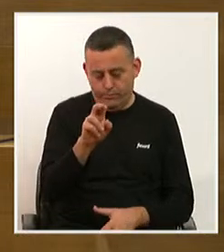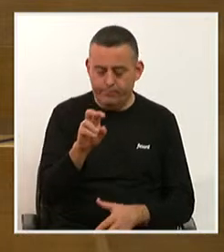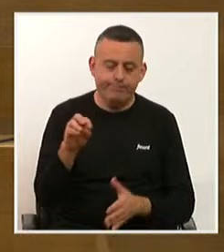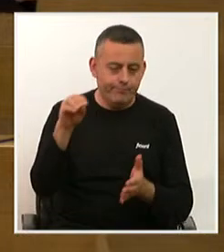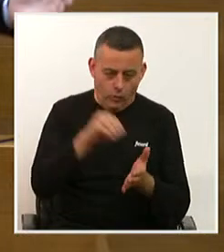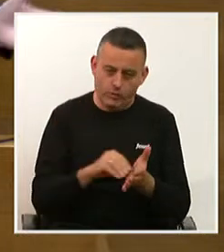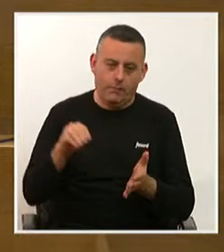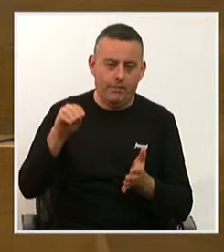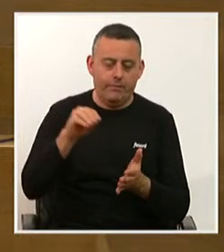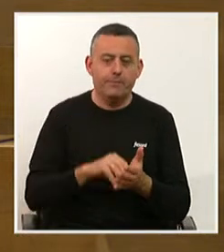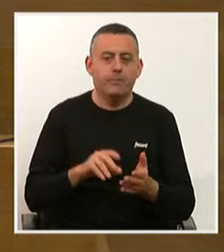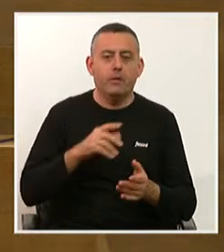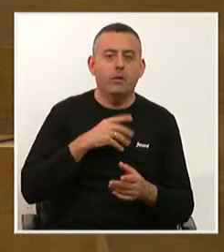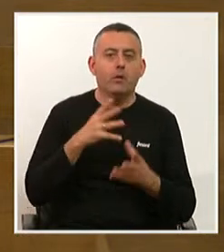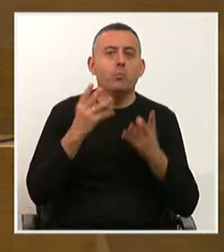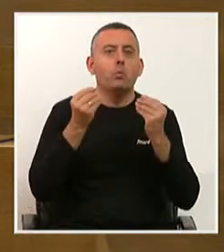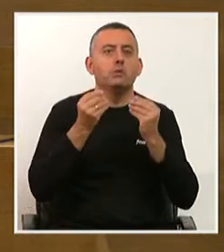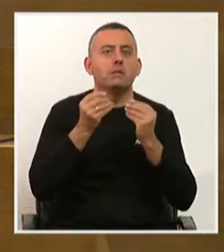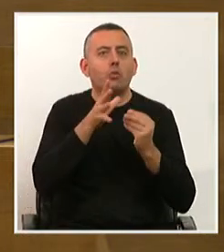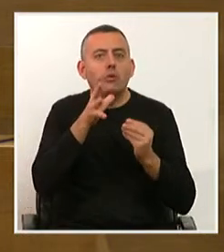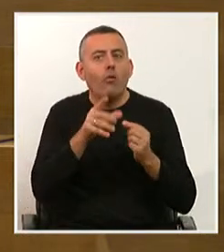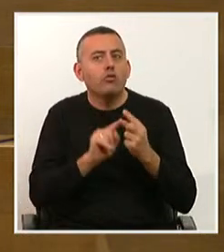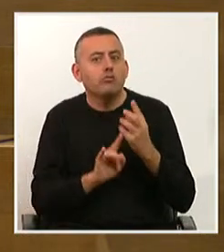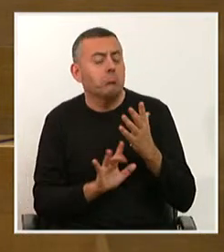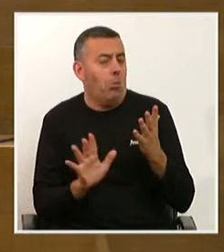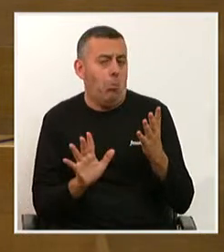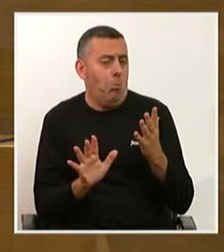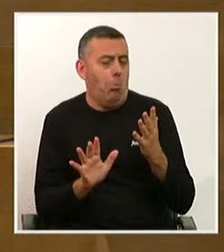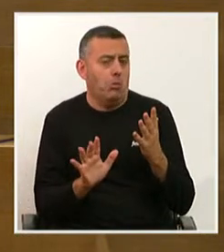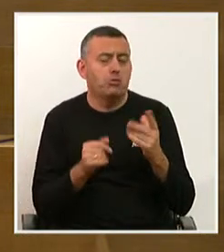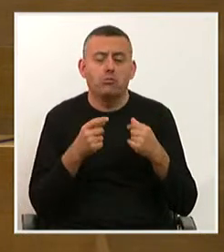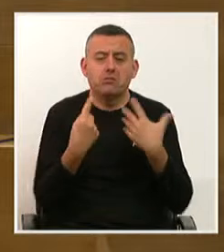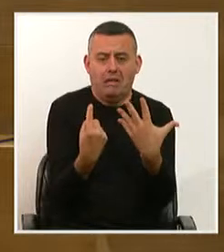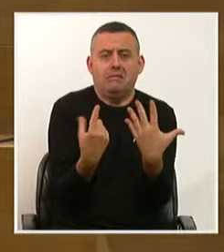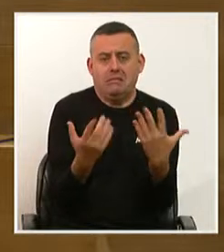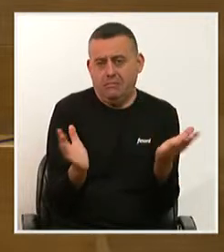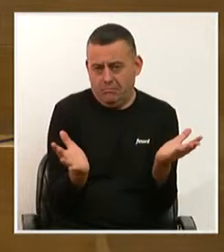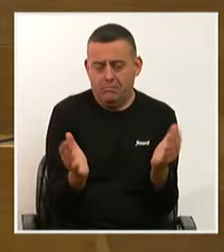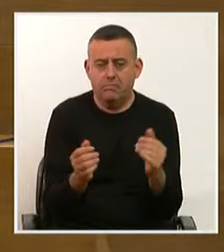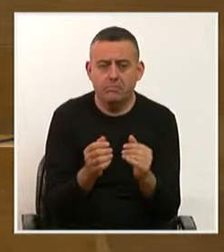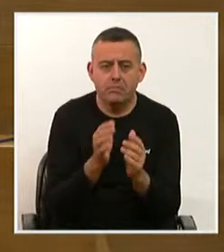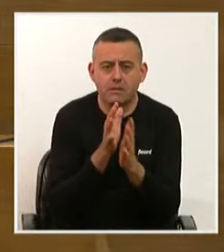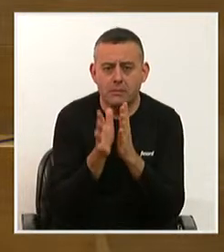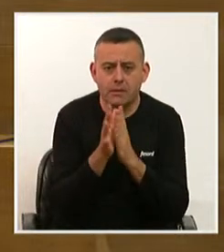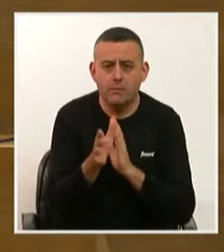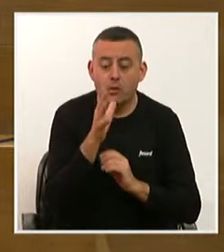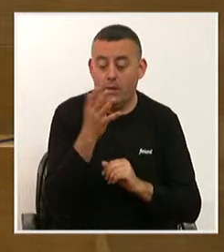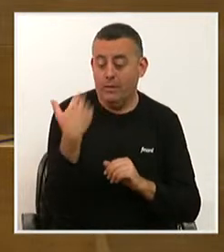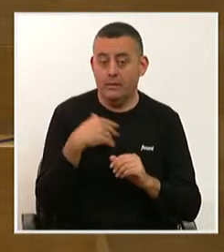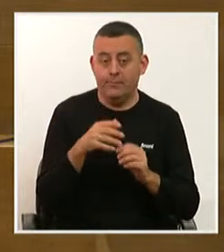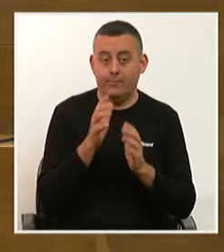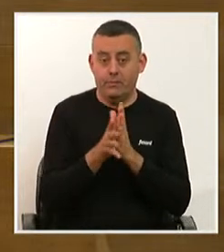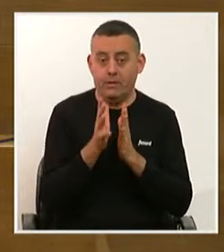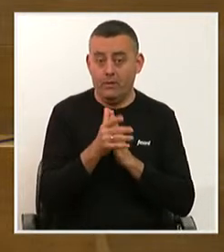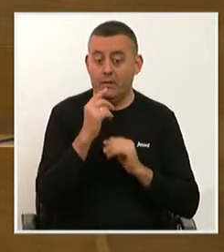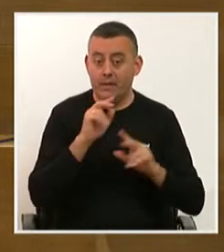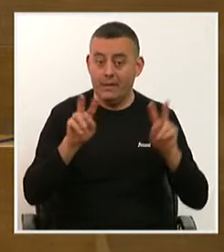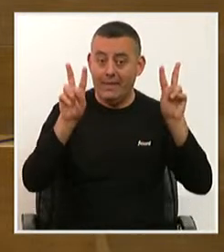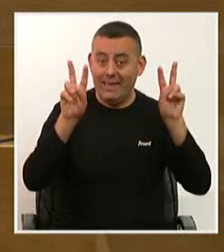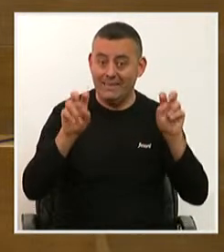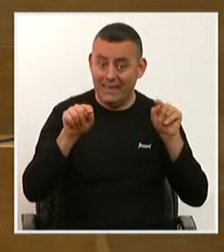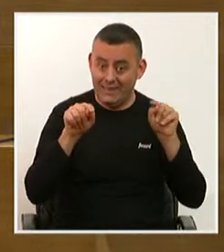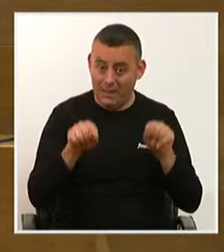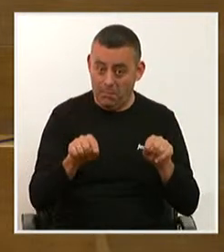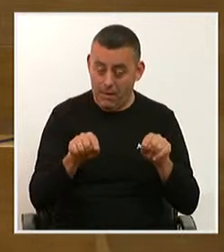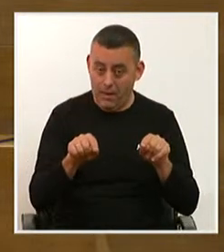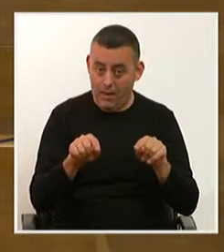algo media docena de razones por las que le he dicho al principio de mi intervención que para venir al escor hablar de este de cualquier otro tema hay